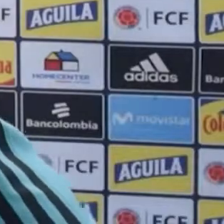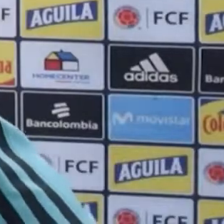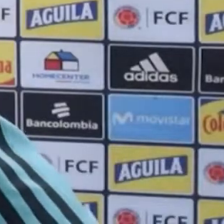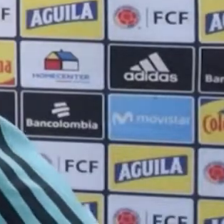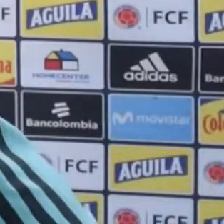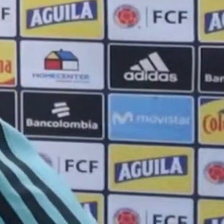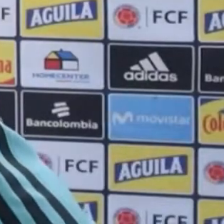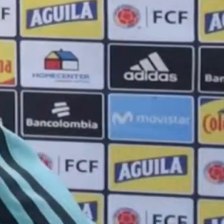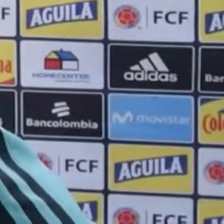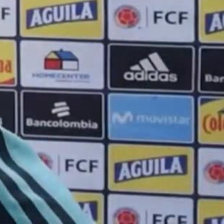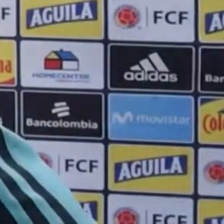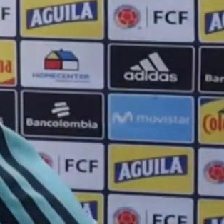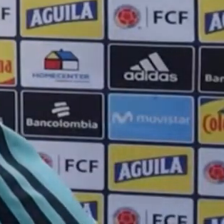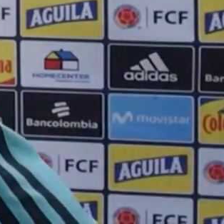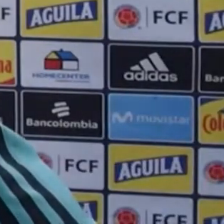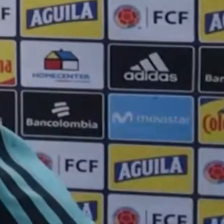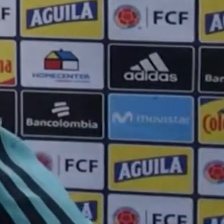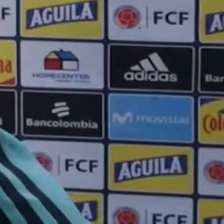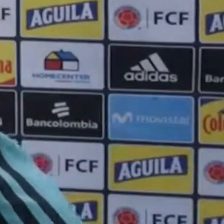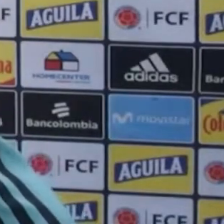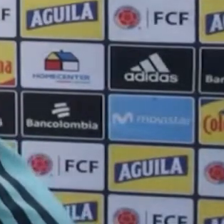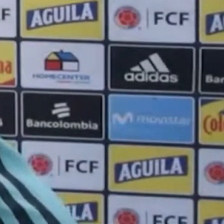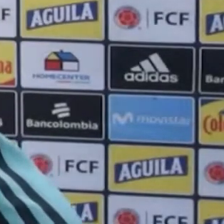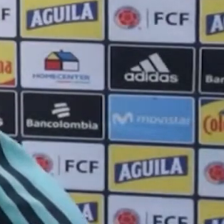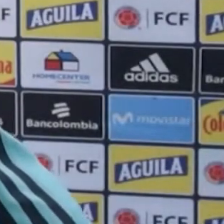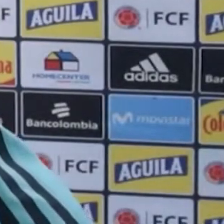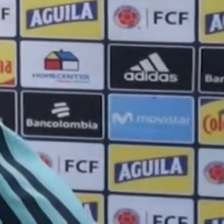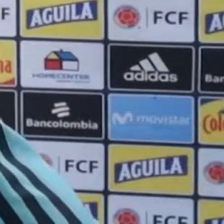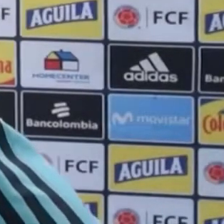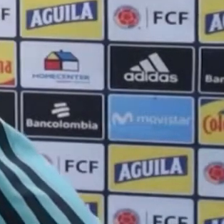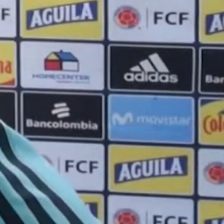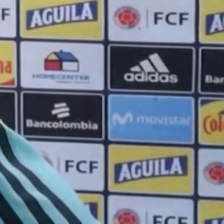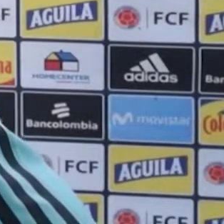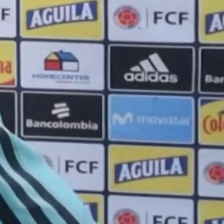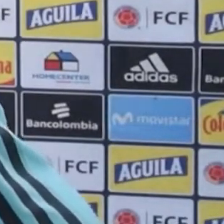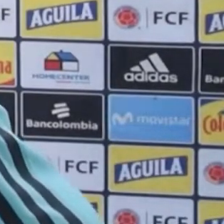quiere que hagamos en el campo y que esto empiece a dar fruto.